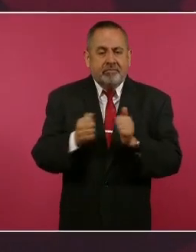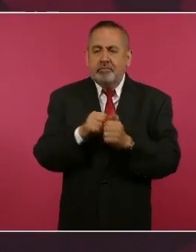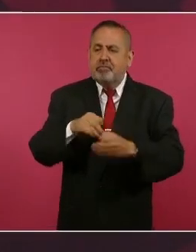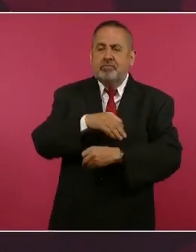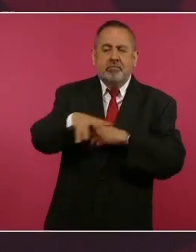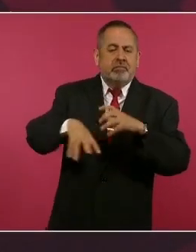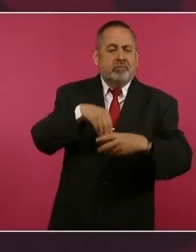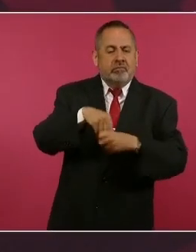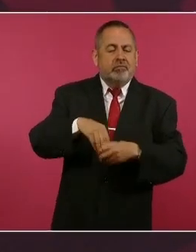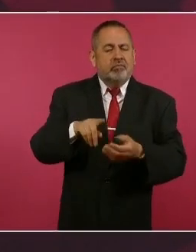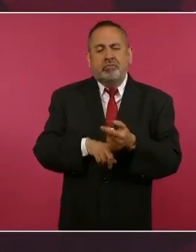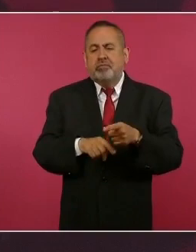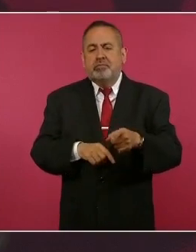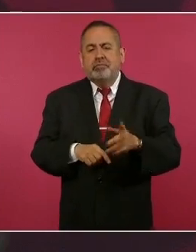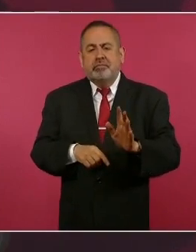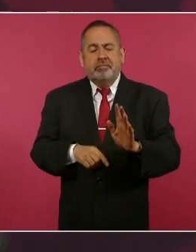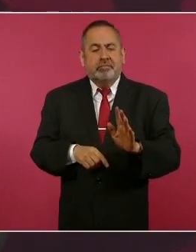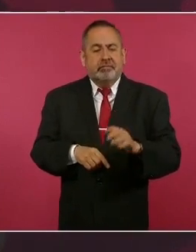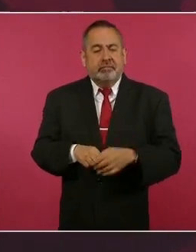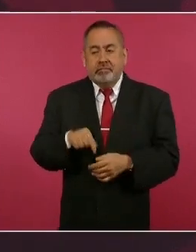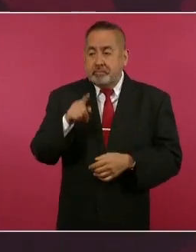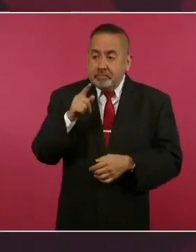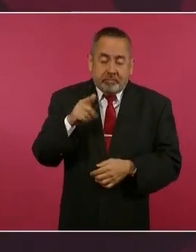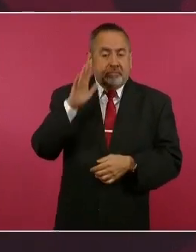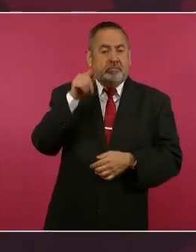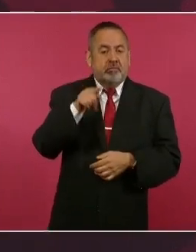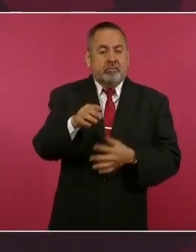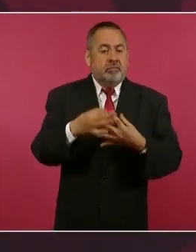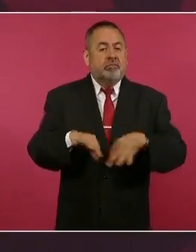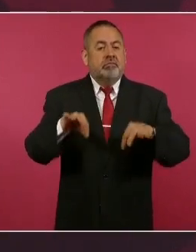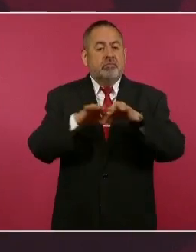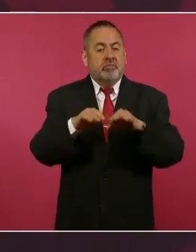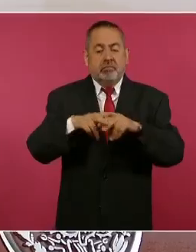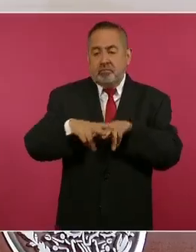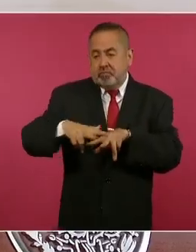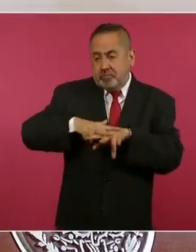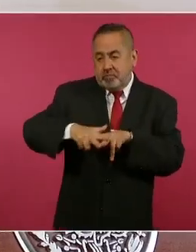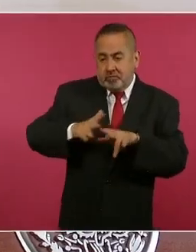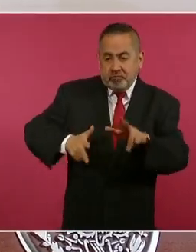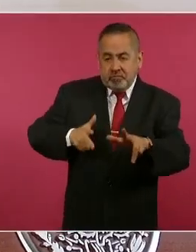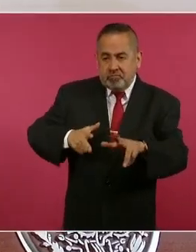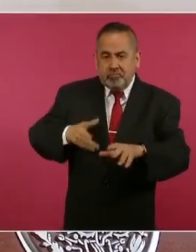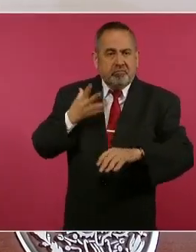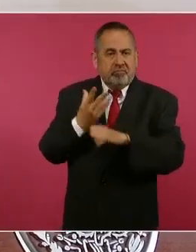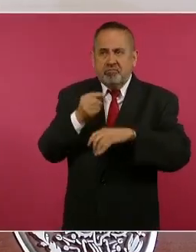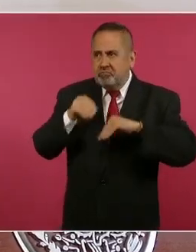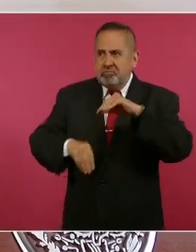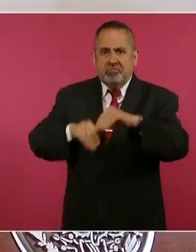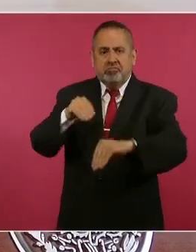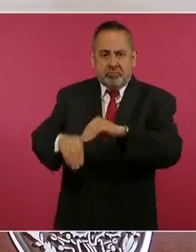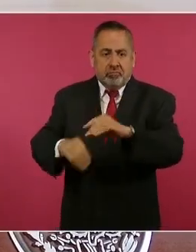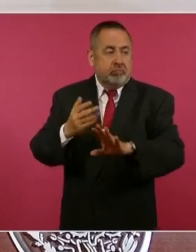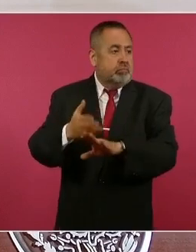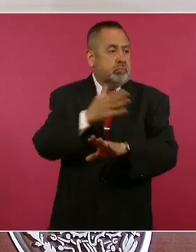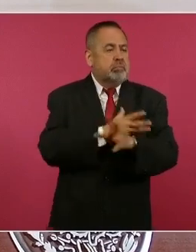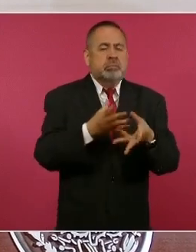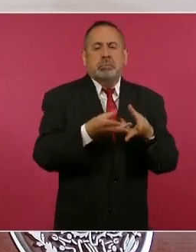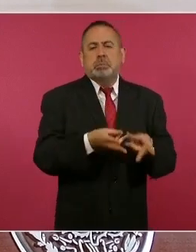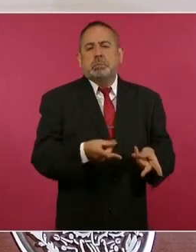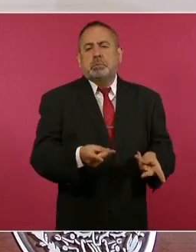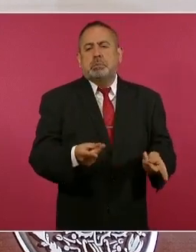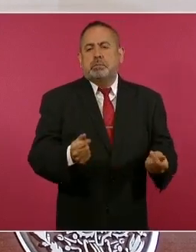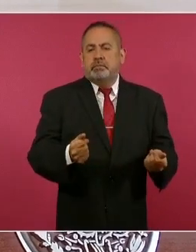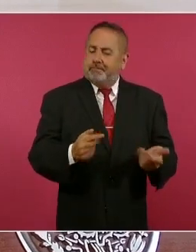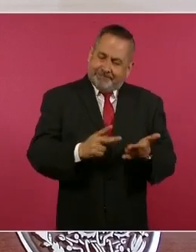que fue importantísimo, la ingeniería ferroviaria, que se estaba perdiendo,